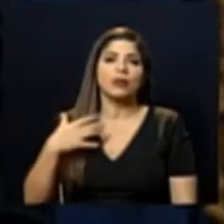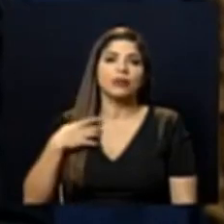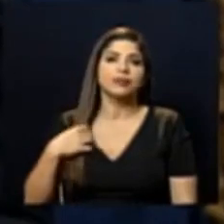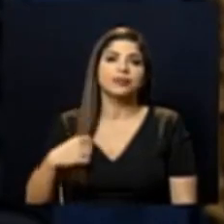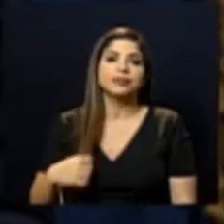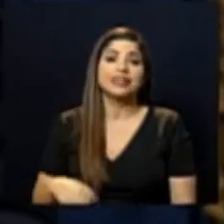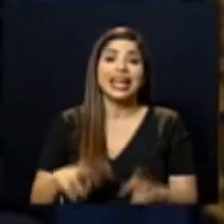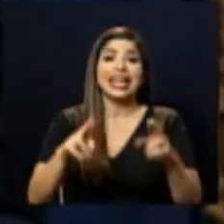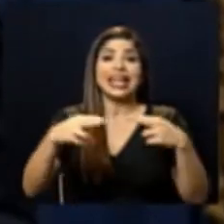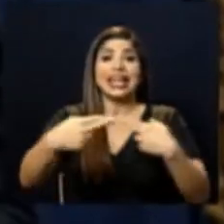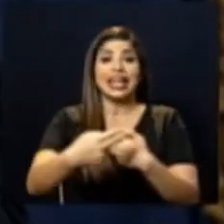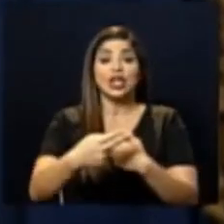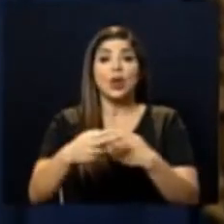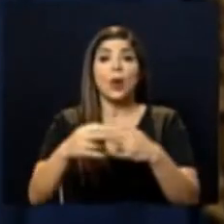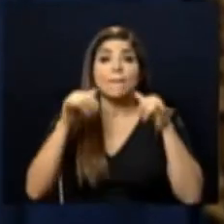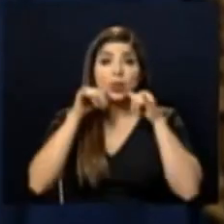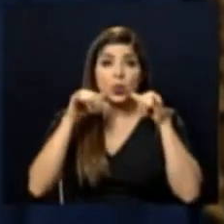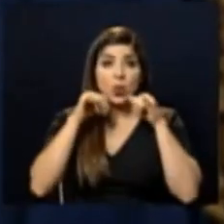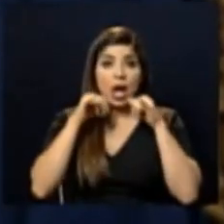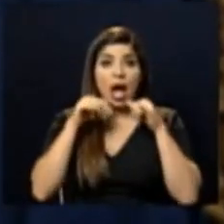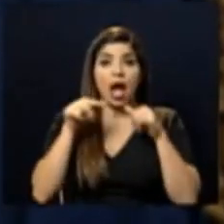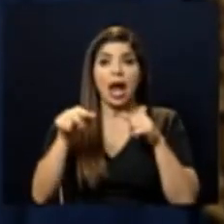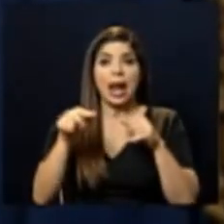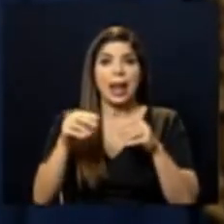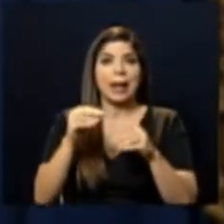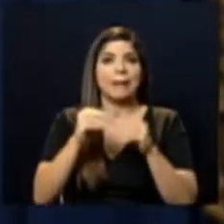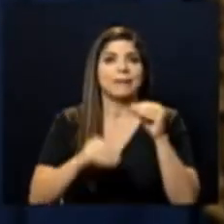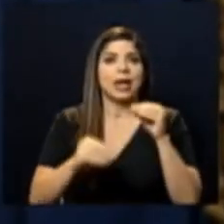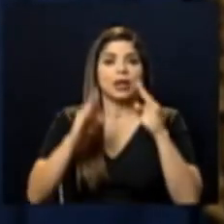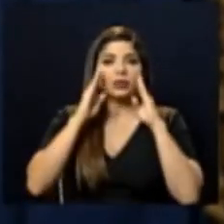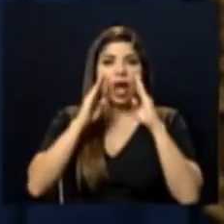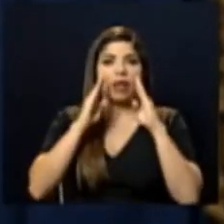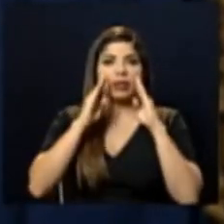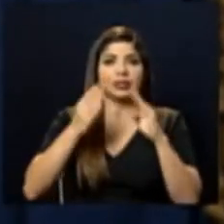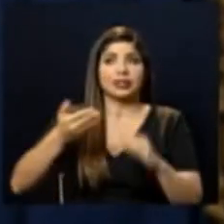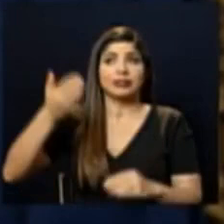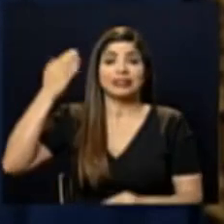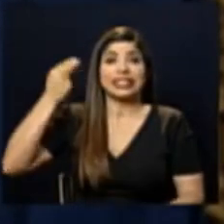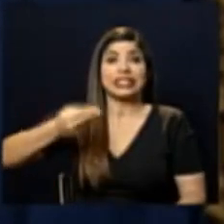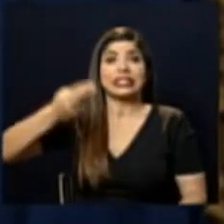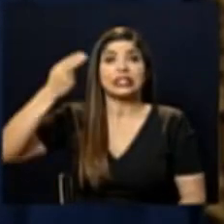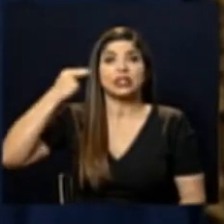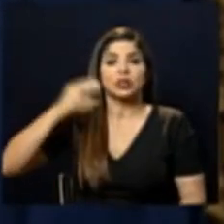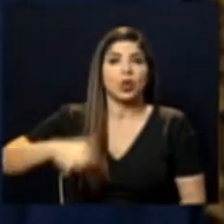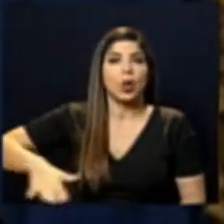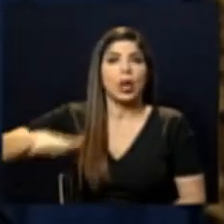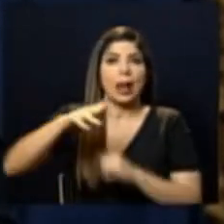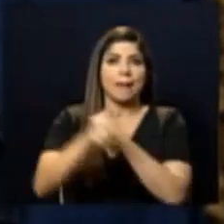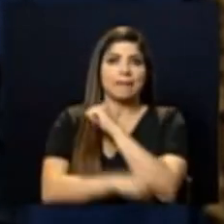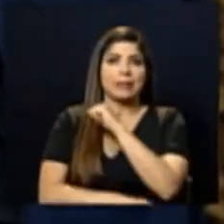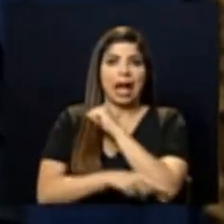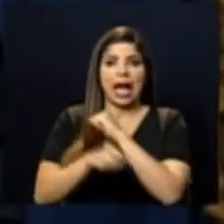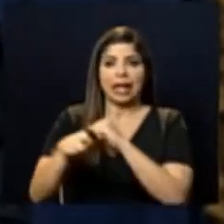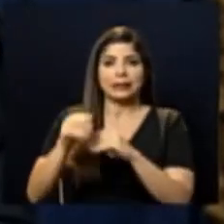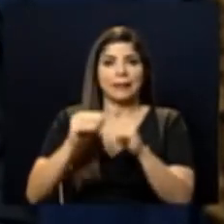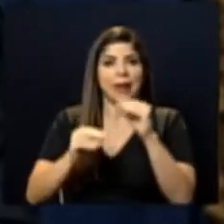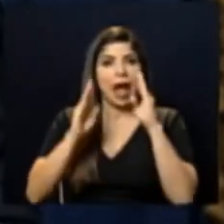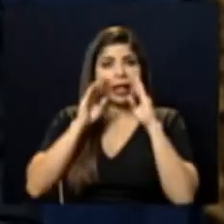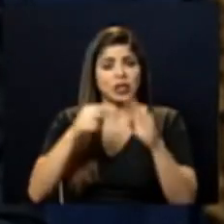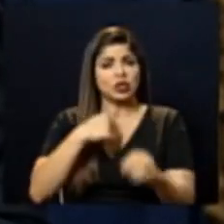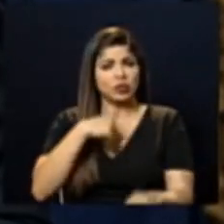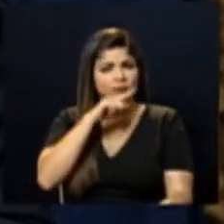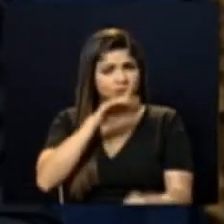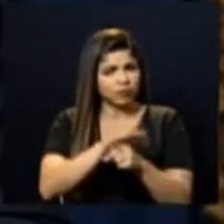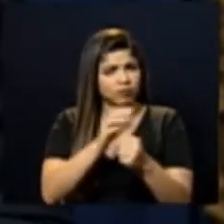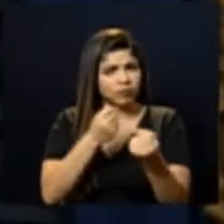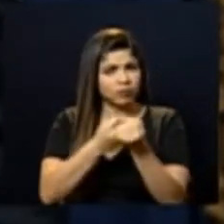La región Brunca es probablemente la que menos atención ha tenido históricamente en el país. Estoy comprometido con